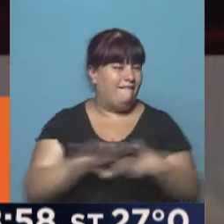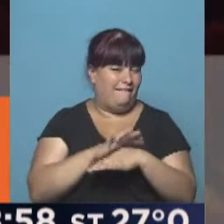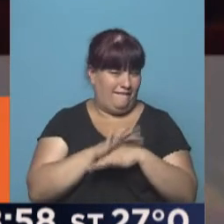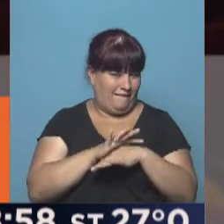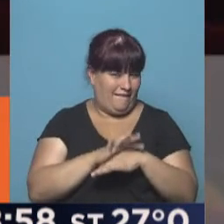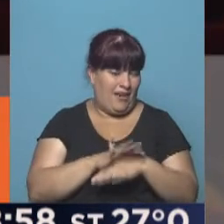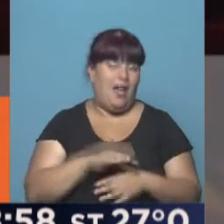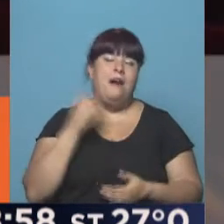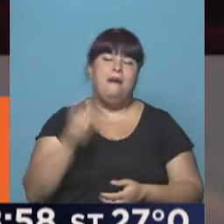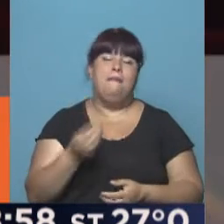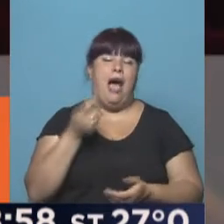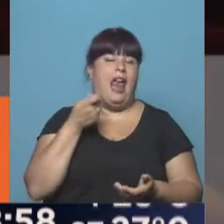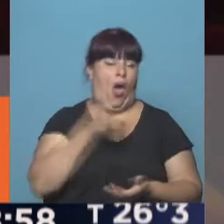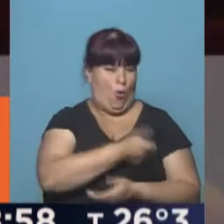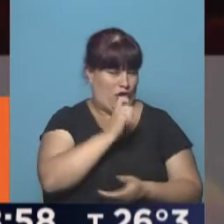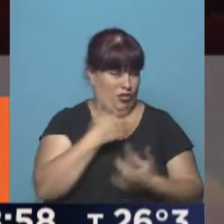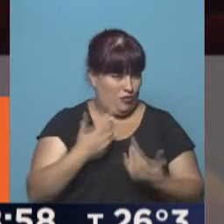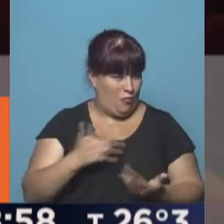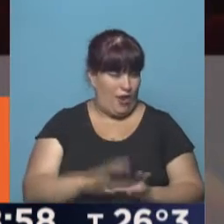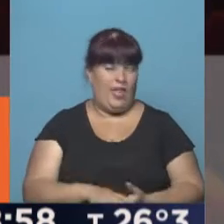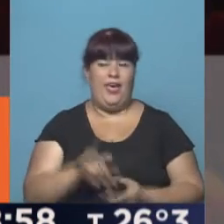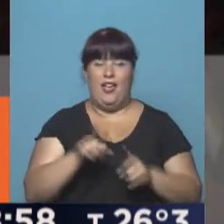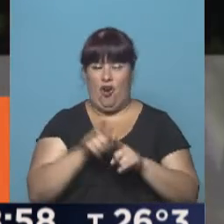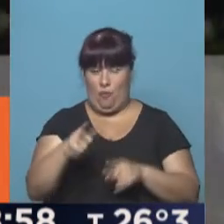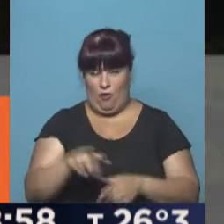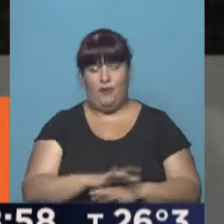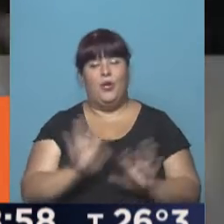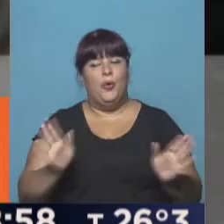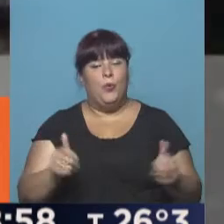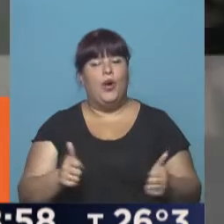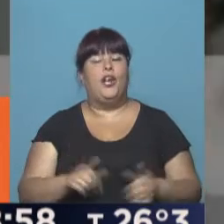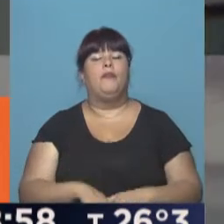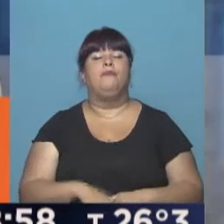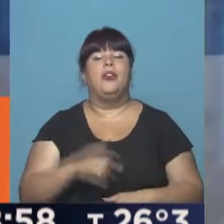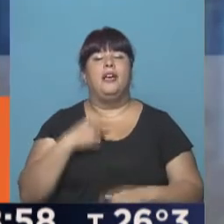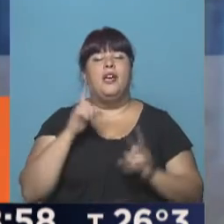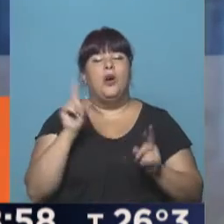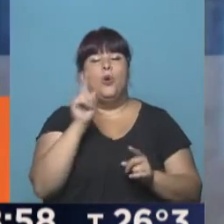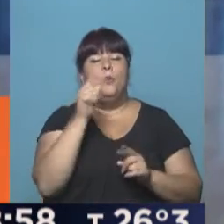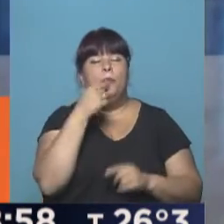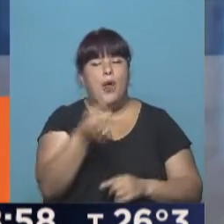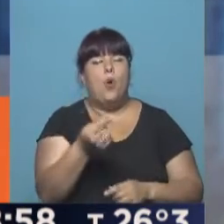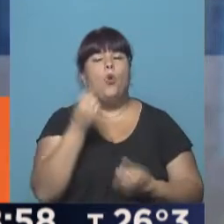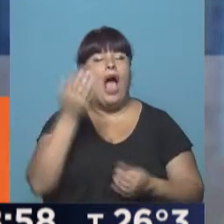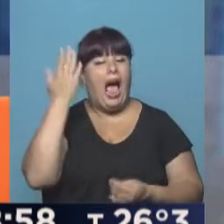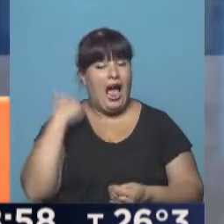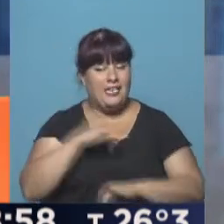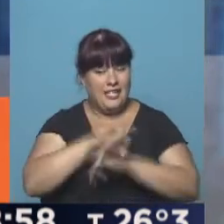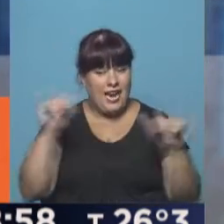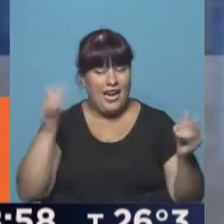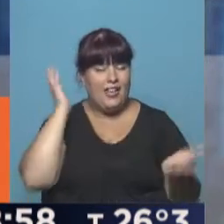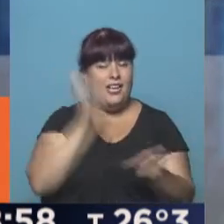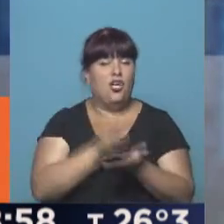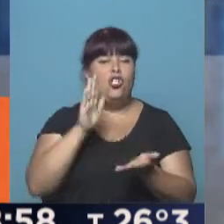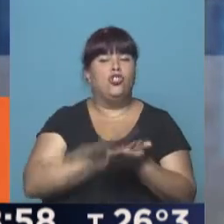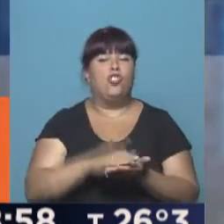contundentes para poder llegar a conclusiones como las que ha llegado. Seguro. Doctor, le quiero hacer una consulta porque ayer se conoció el fallo